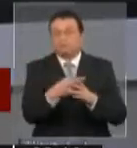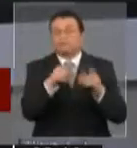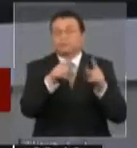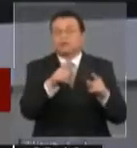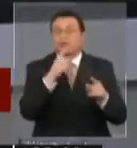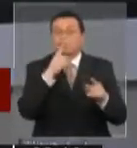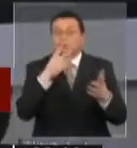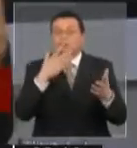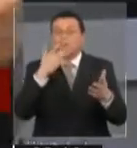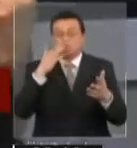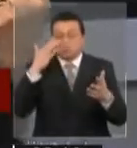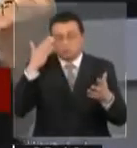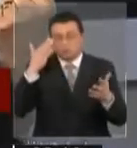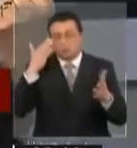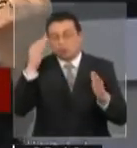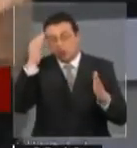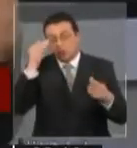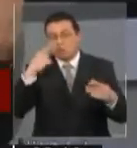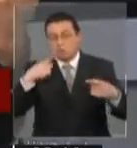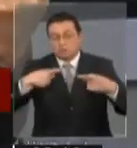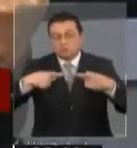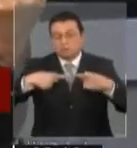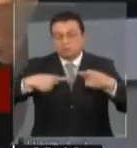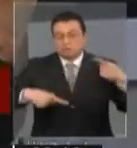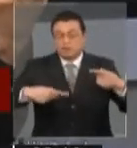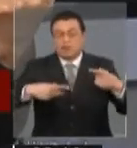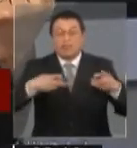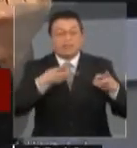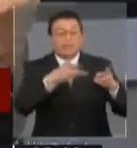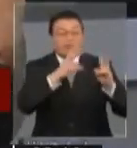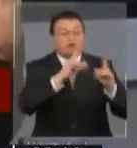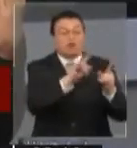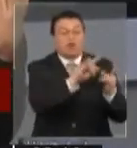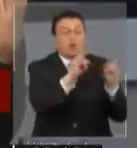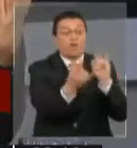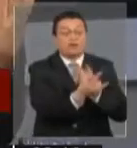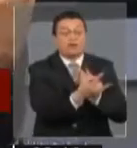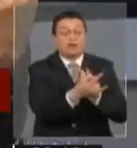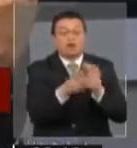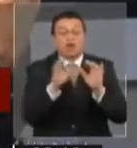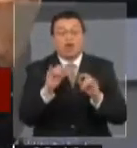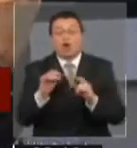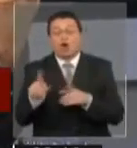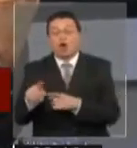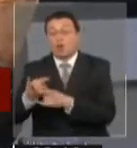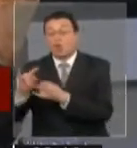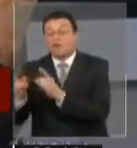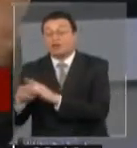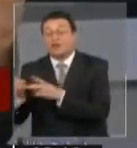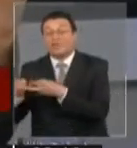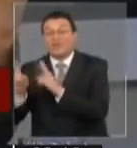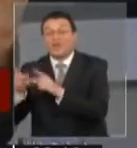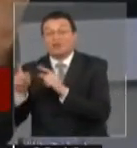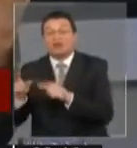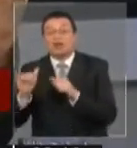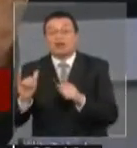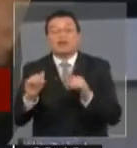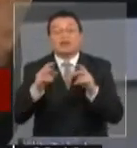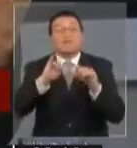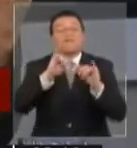históricamente por una tensión entre los derechos universales o la universalización de derechos y formas